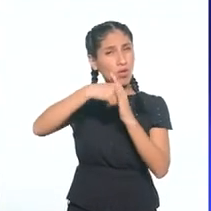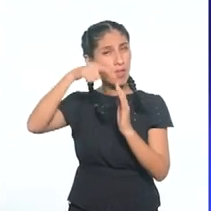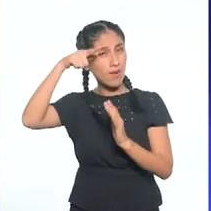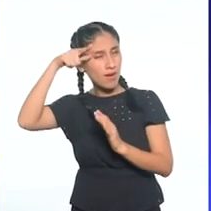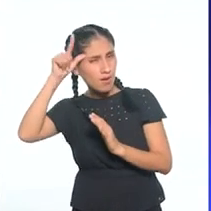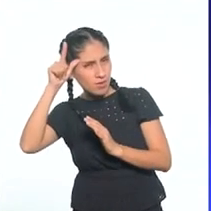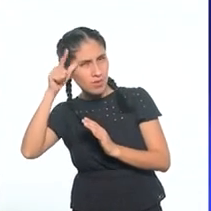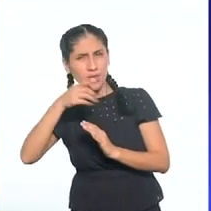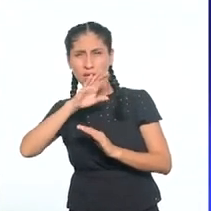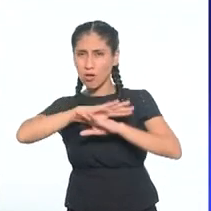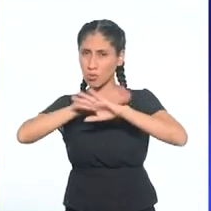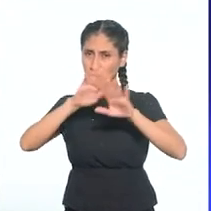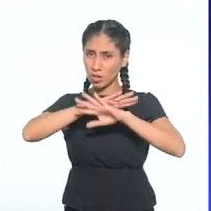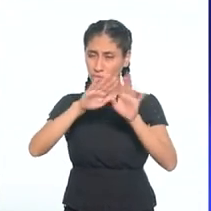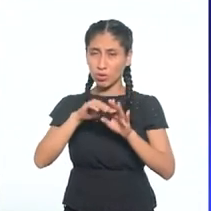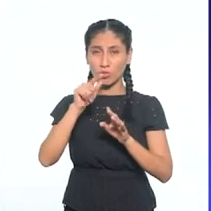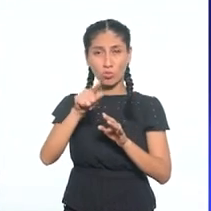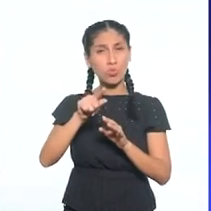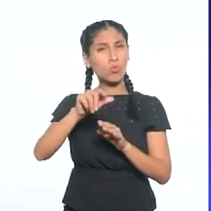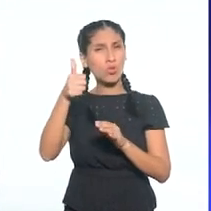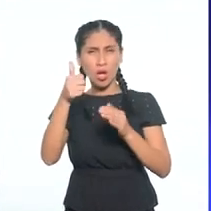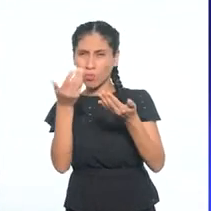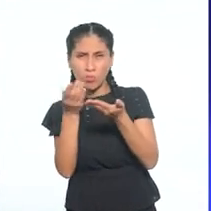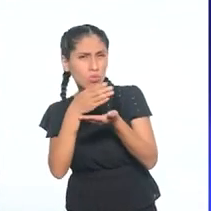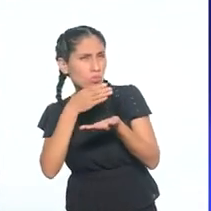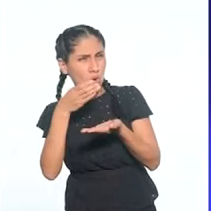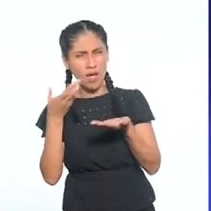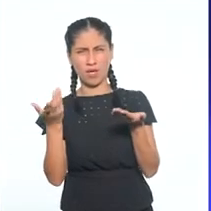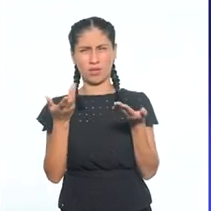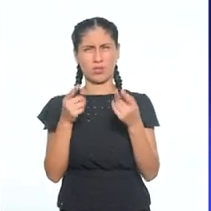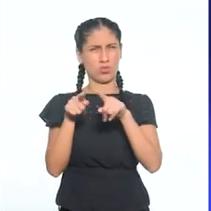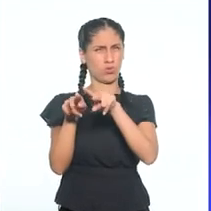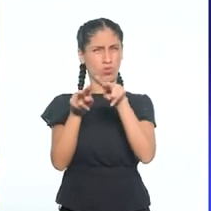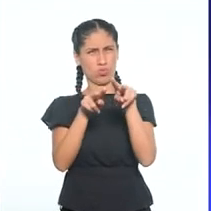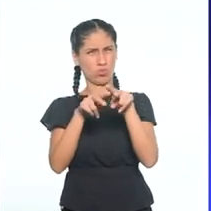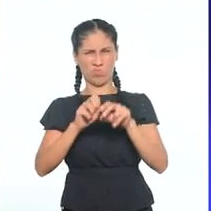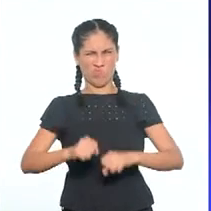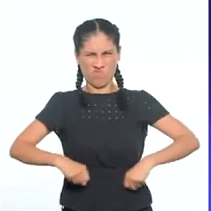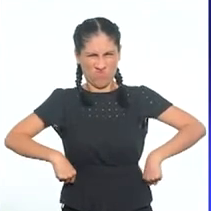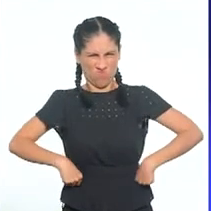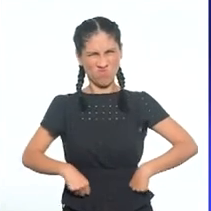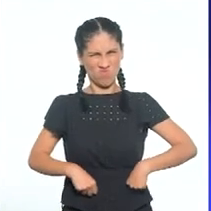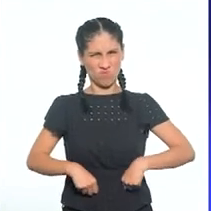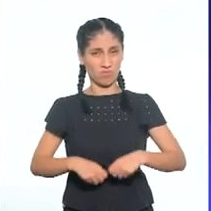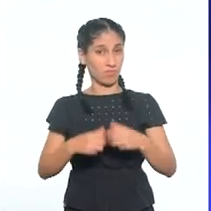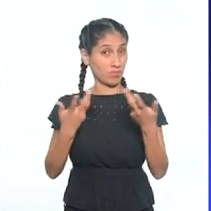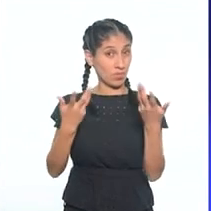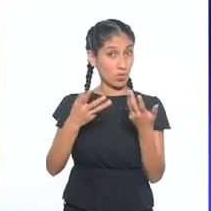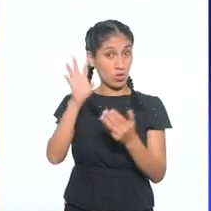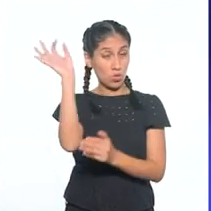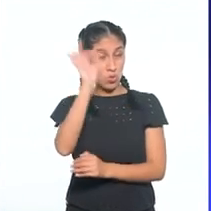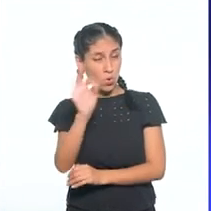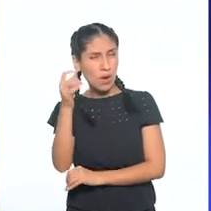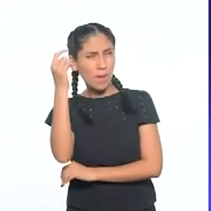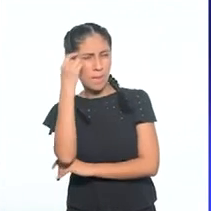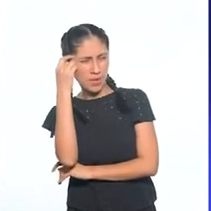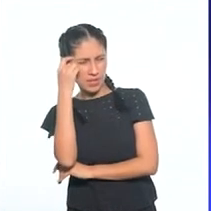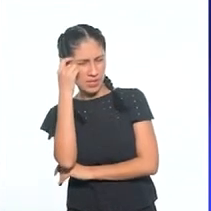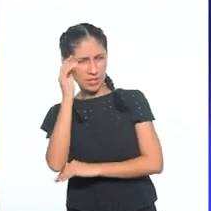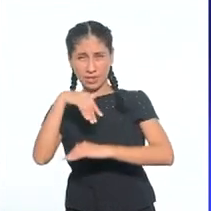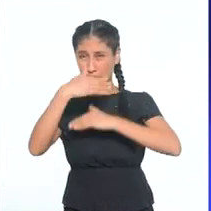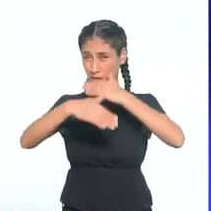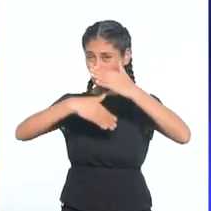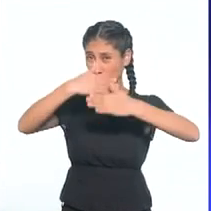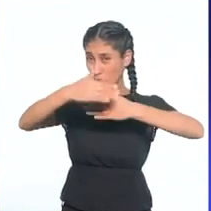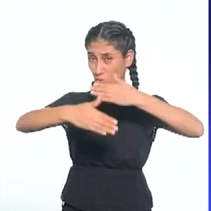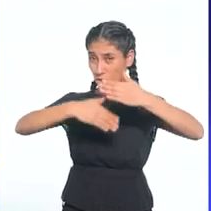leche de ella no tenías llenadero y eras muy rabioso nunca pensé que